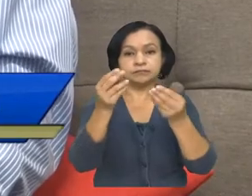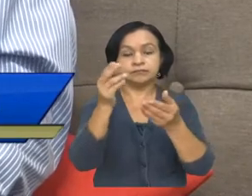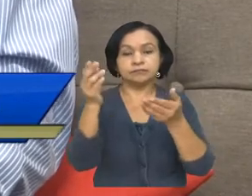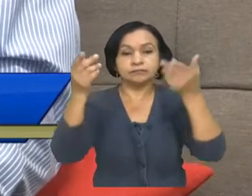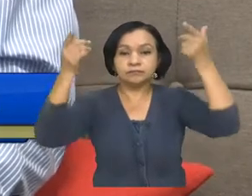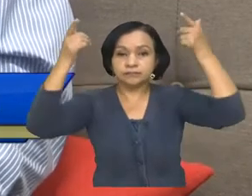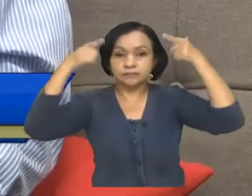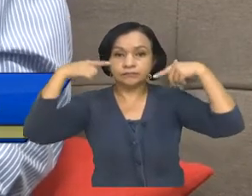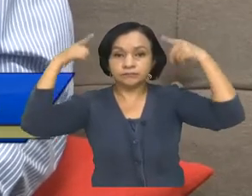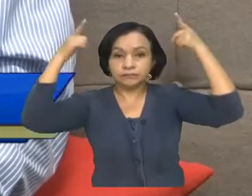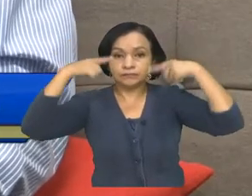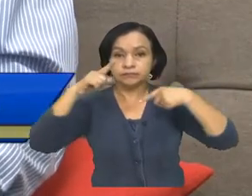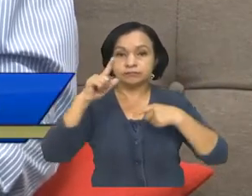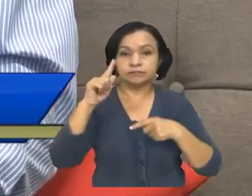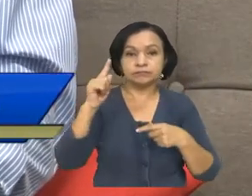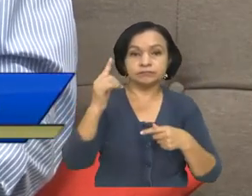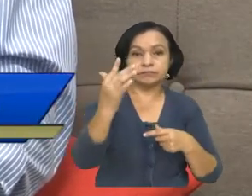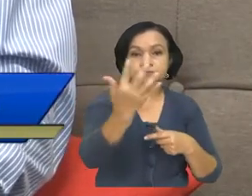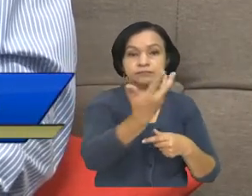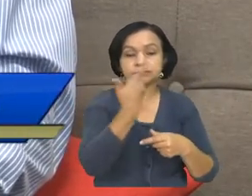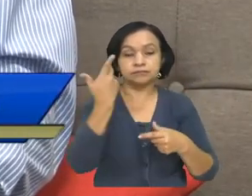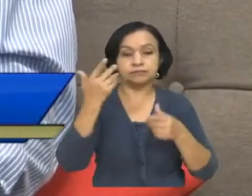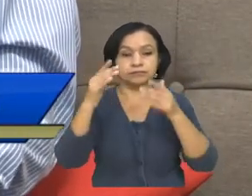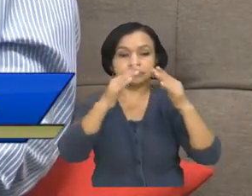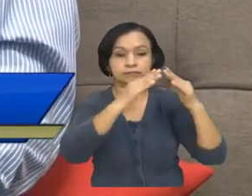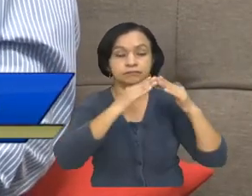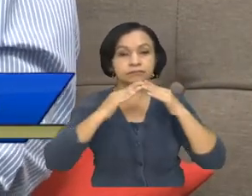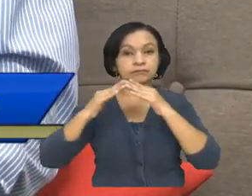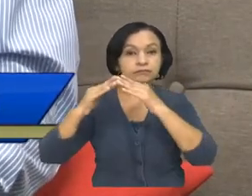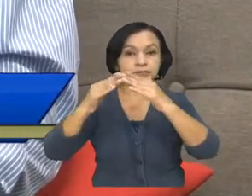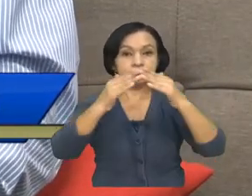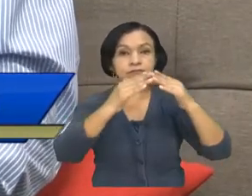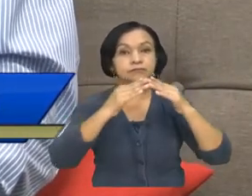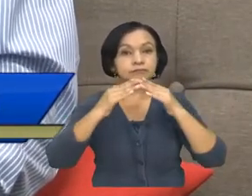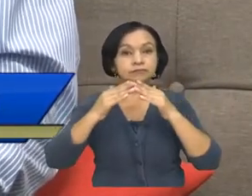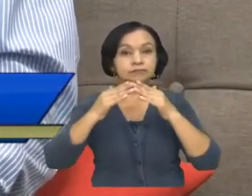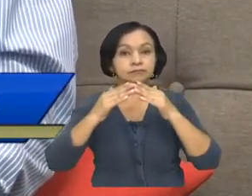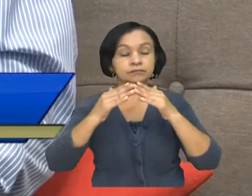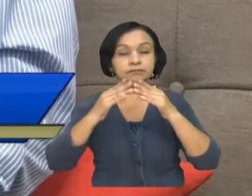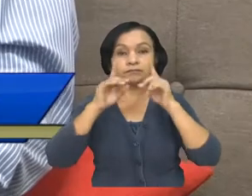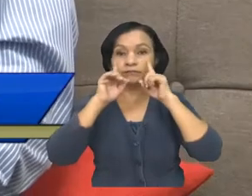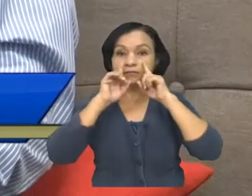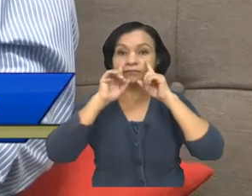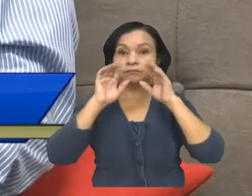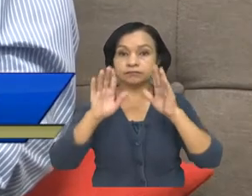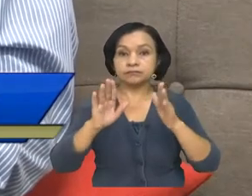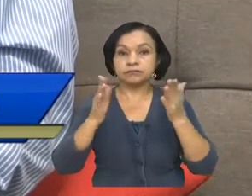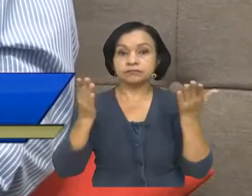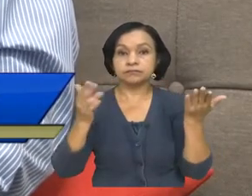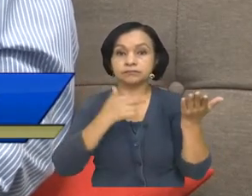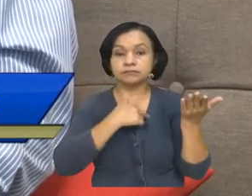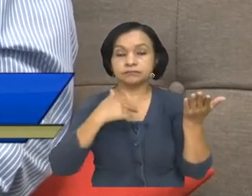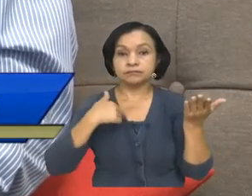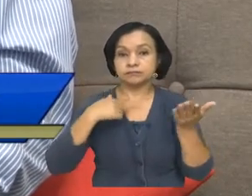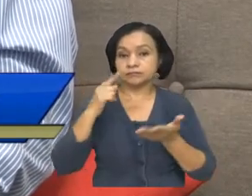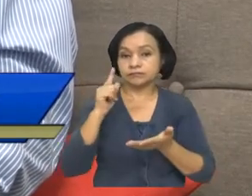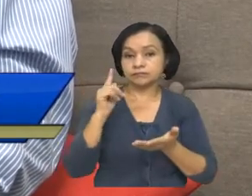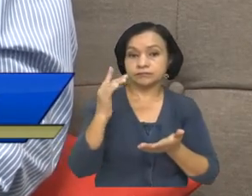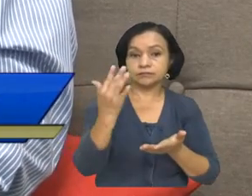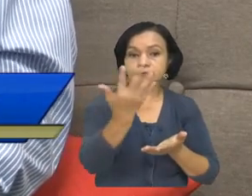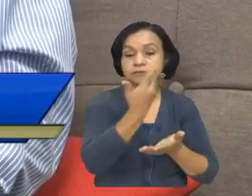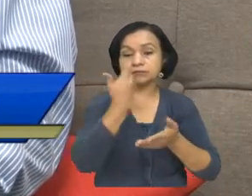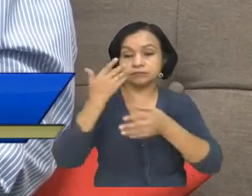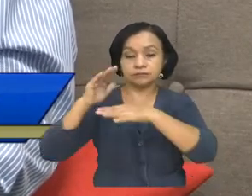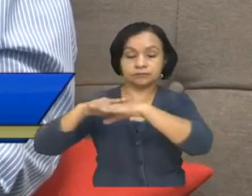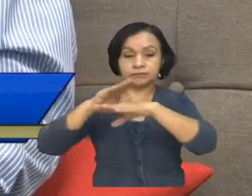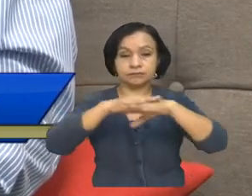Masaya cubriendo toda la parte de la ciudad y cuidando pues y en todo lo que nos mandaban a